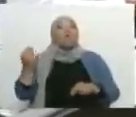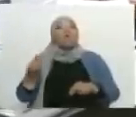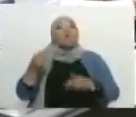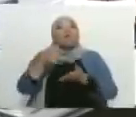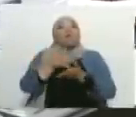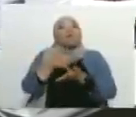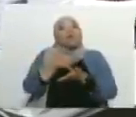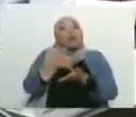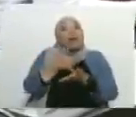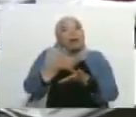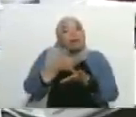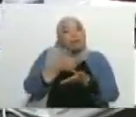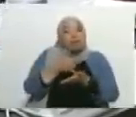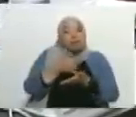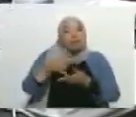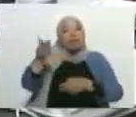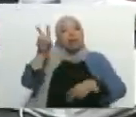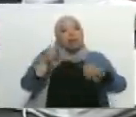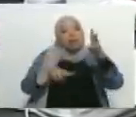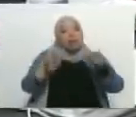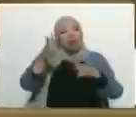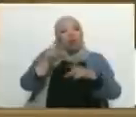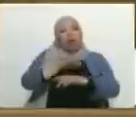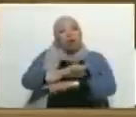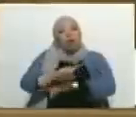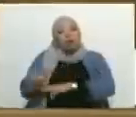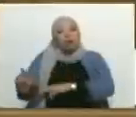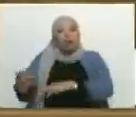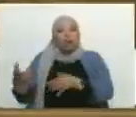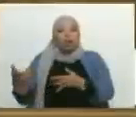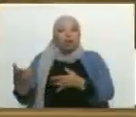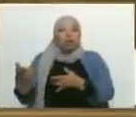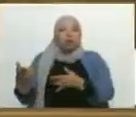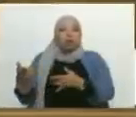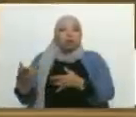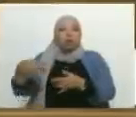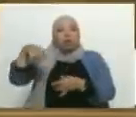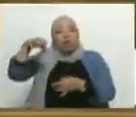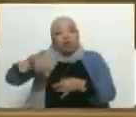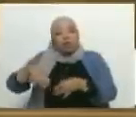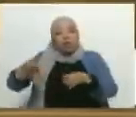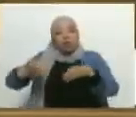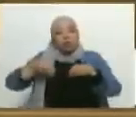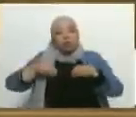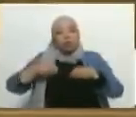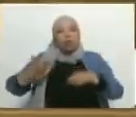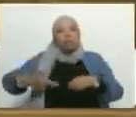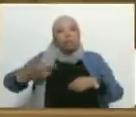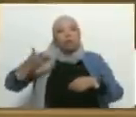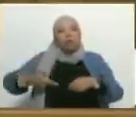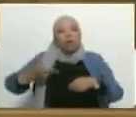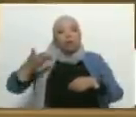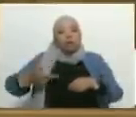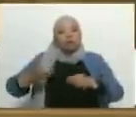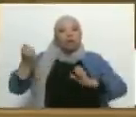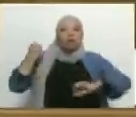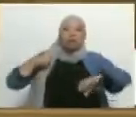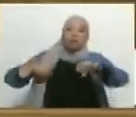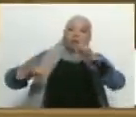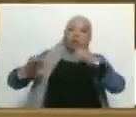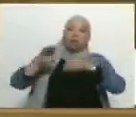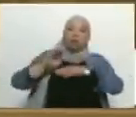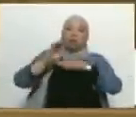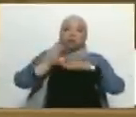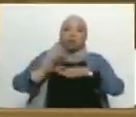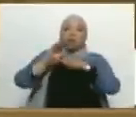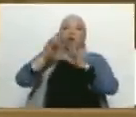vulnerables, por lo que expresamente se obliga que el Estado asuma un rol activo en la defensa y protección